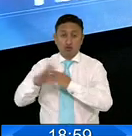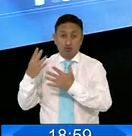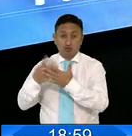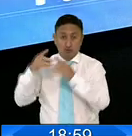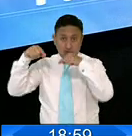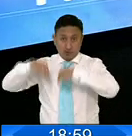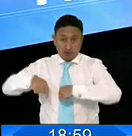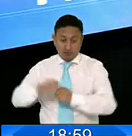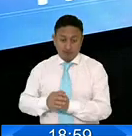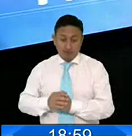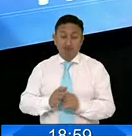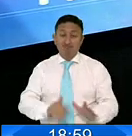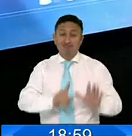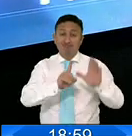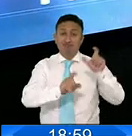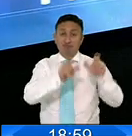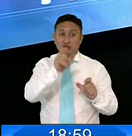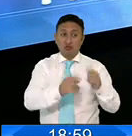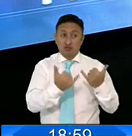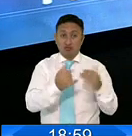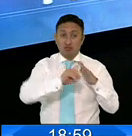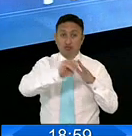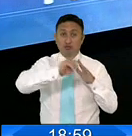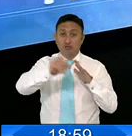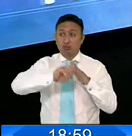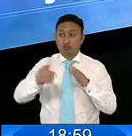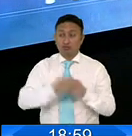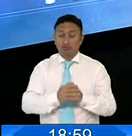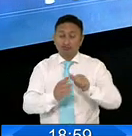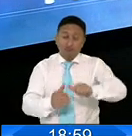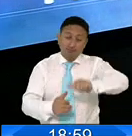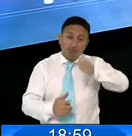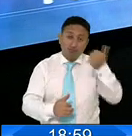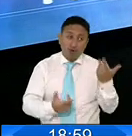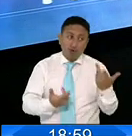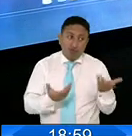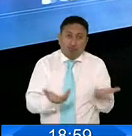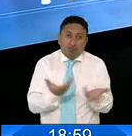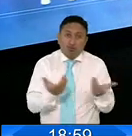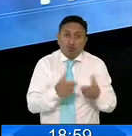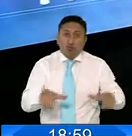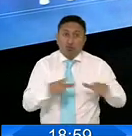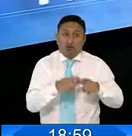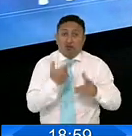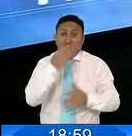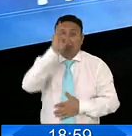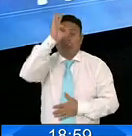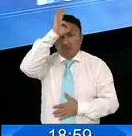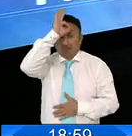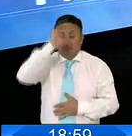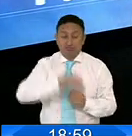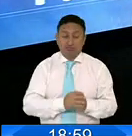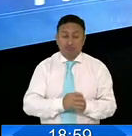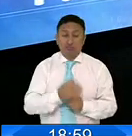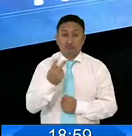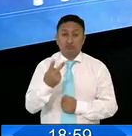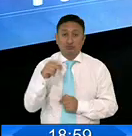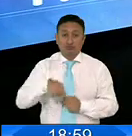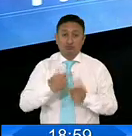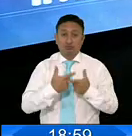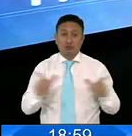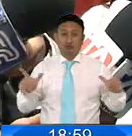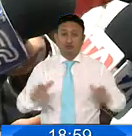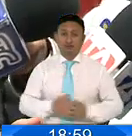que de los otros 6, algunos están fuera del país, otros se desconoce su paradero y 2 ya están en